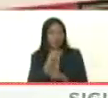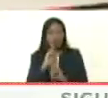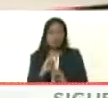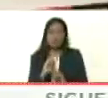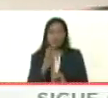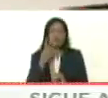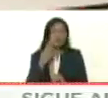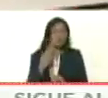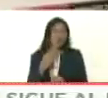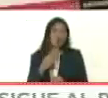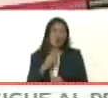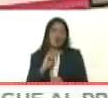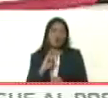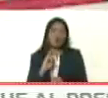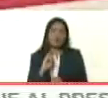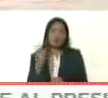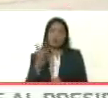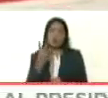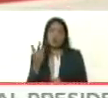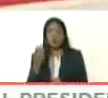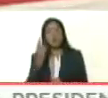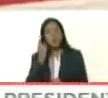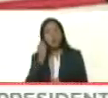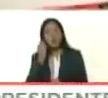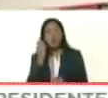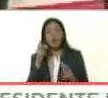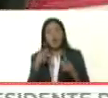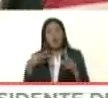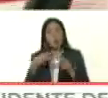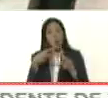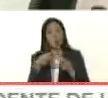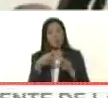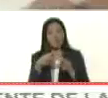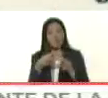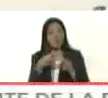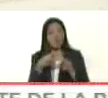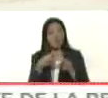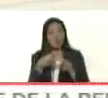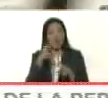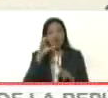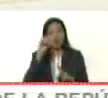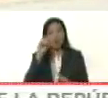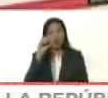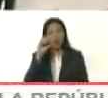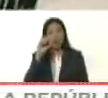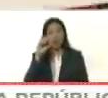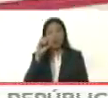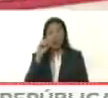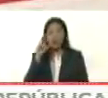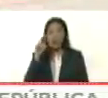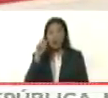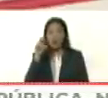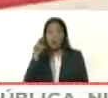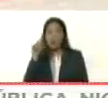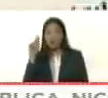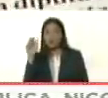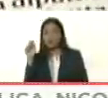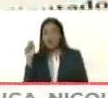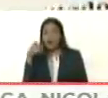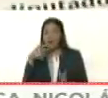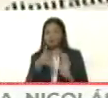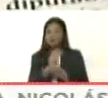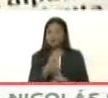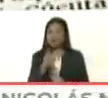dos damas de compañía en un motel de Cúcuta, en el Hotel Penélope de Cúcuta. La revista